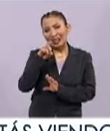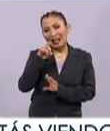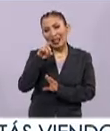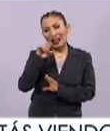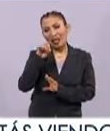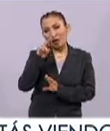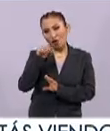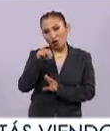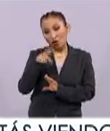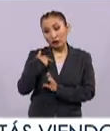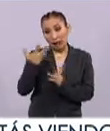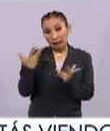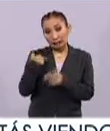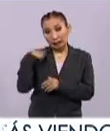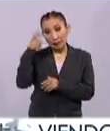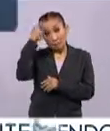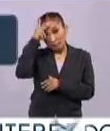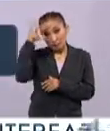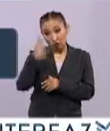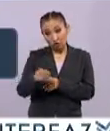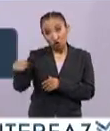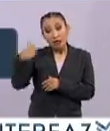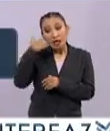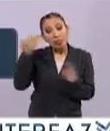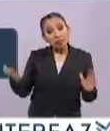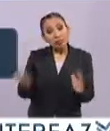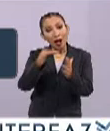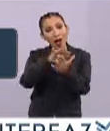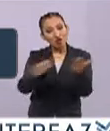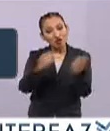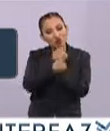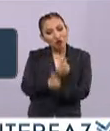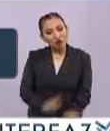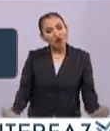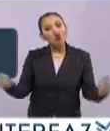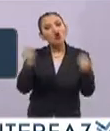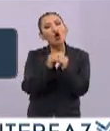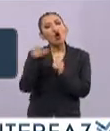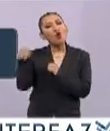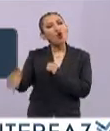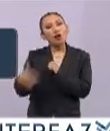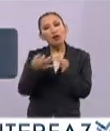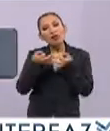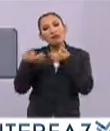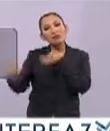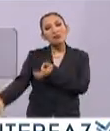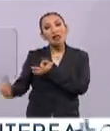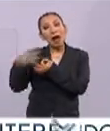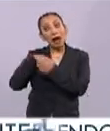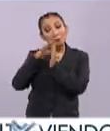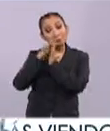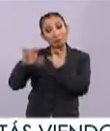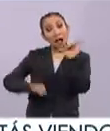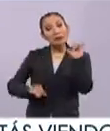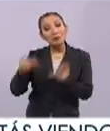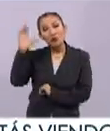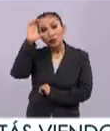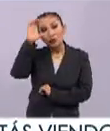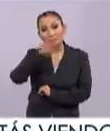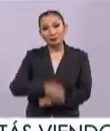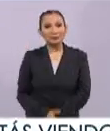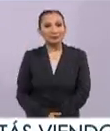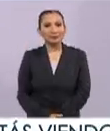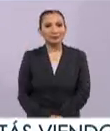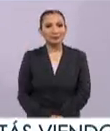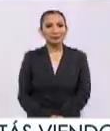de León, que se lleva a cabo en Pachuca, busca fomentar la lectura en los niños a través de una atractiva oferta de actividades